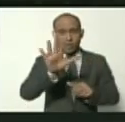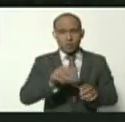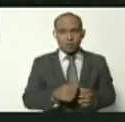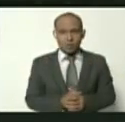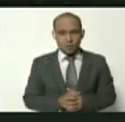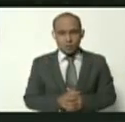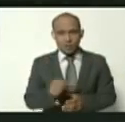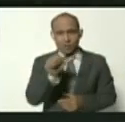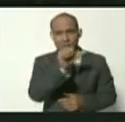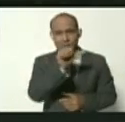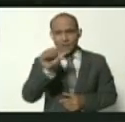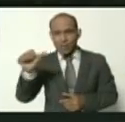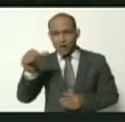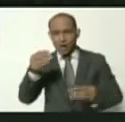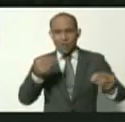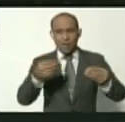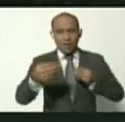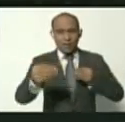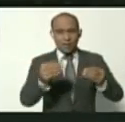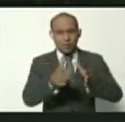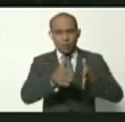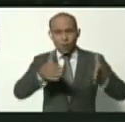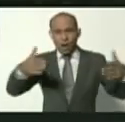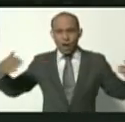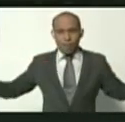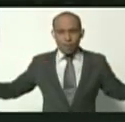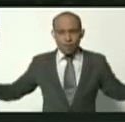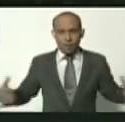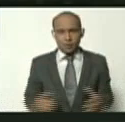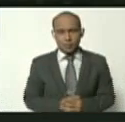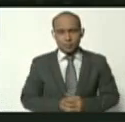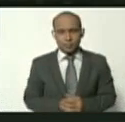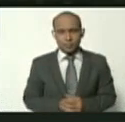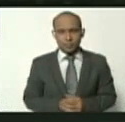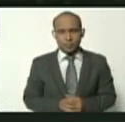es semana de flexibilización amplia, ¿verdad?